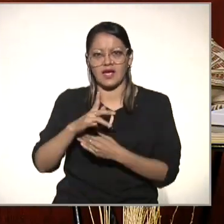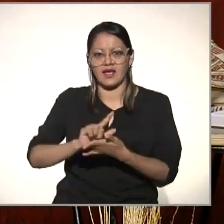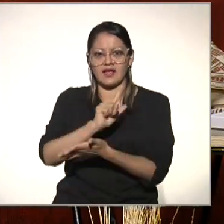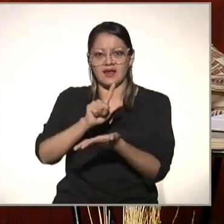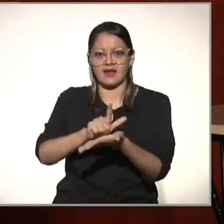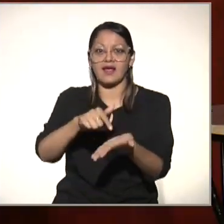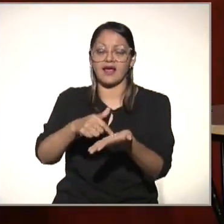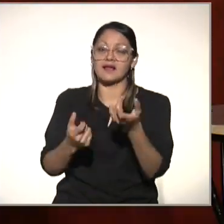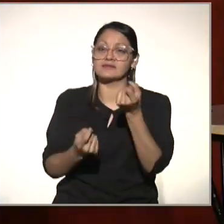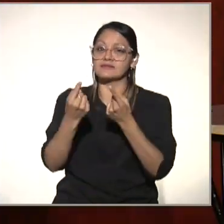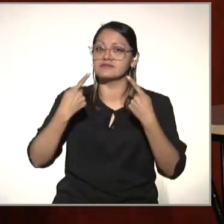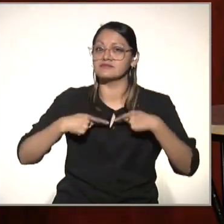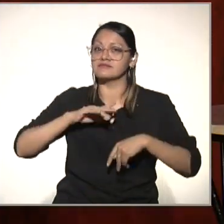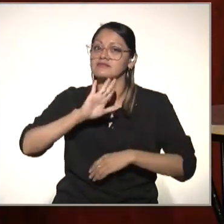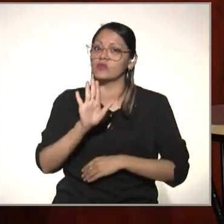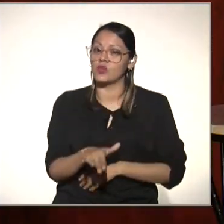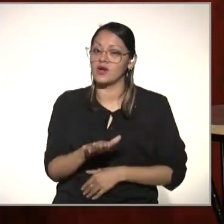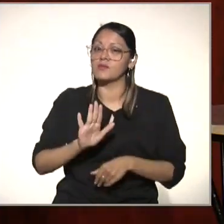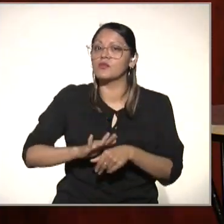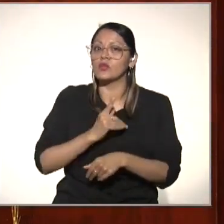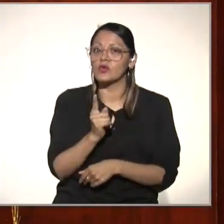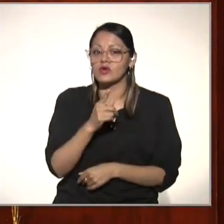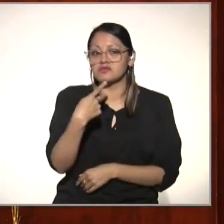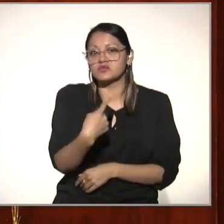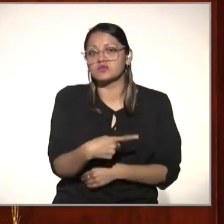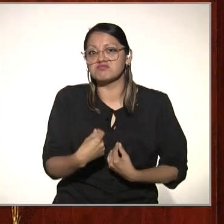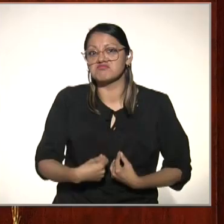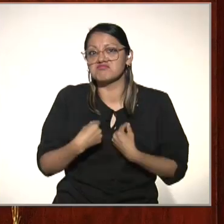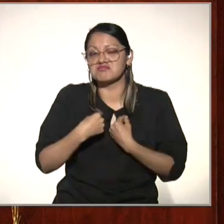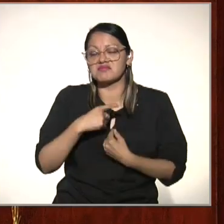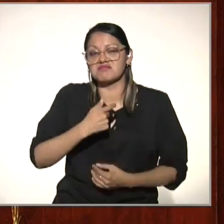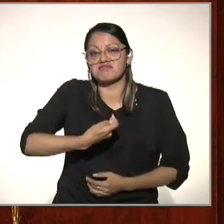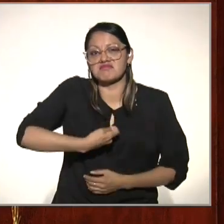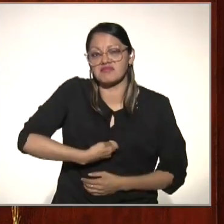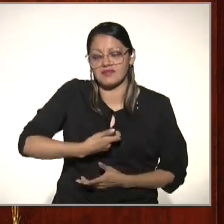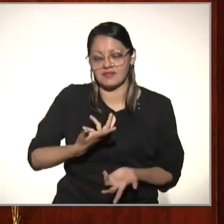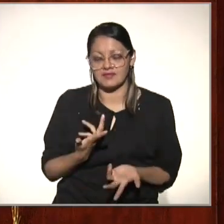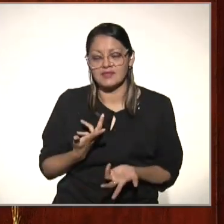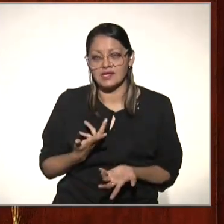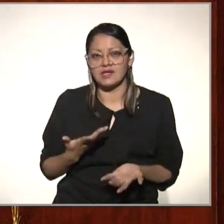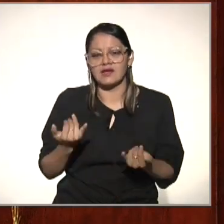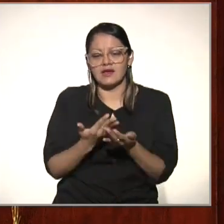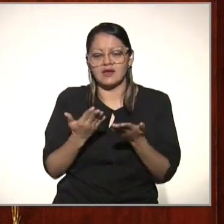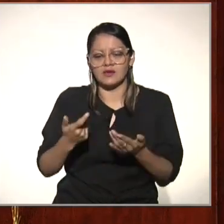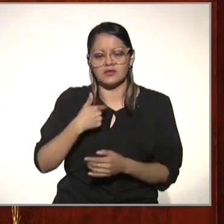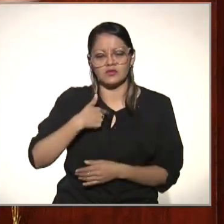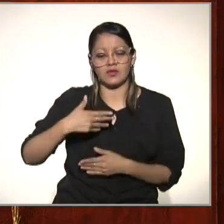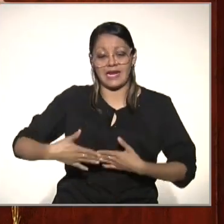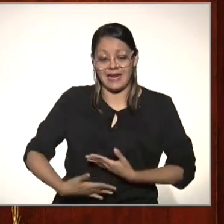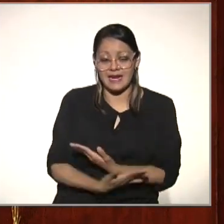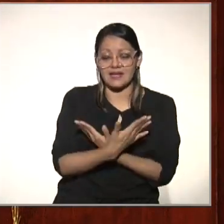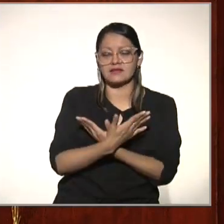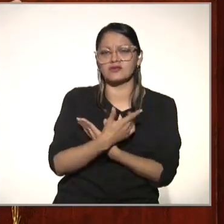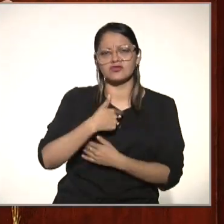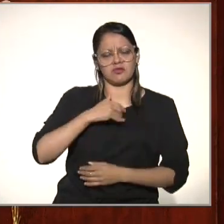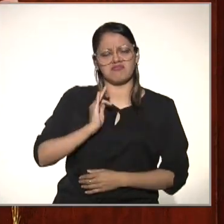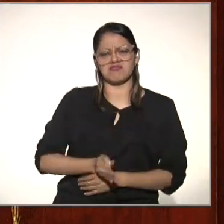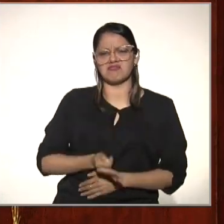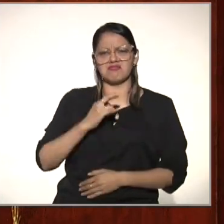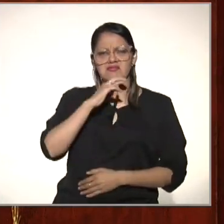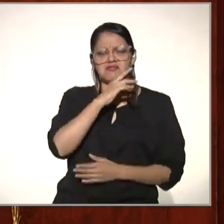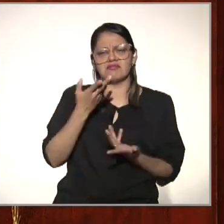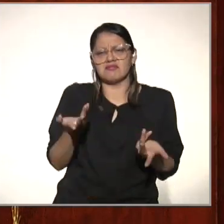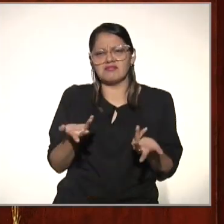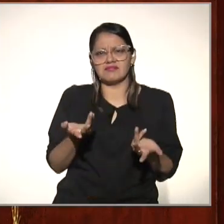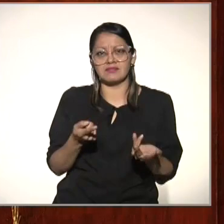personas que pueden morir por su sexualidad y por su identidad de género. Entonces hay una cuestión de no preguntármelo desde que nazco, acepto. Y obviamente